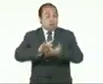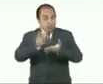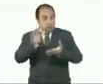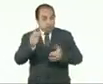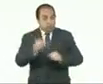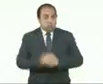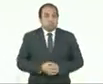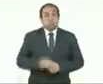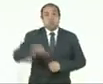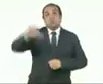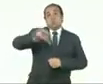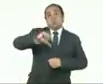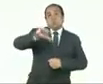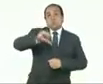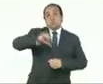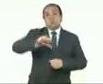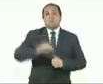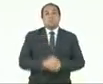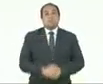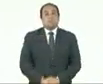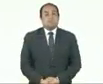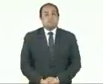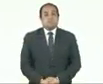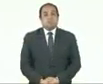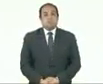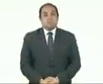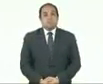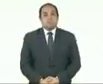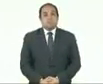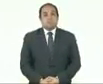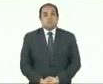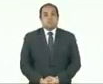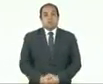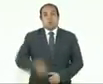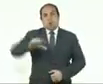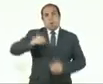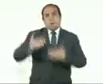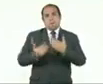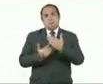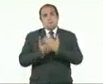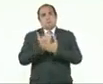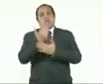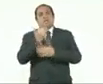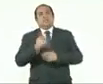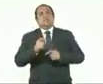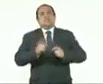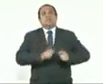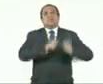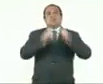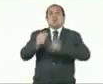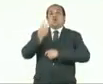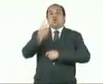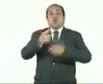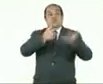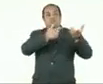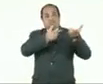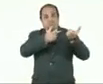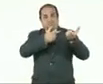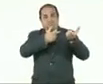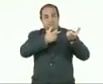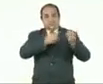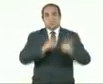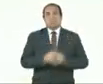Agradecemos que el día de hoy, a lo largo de esta mañana, se han entregado 2 fusiles